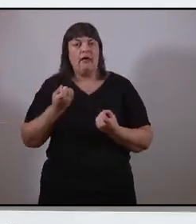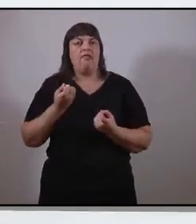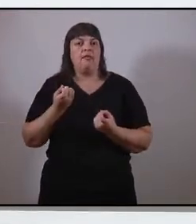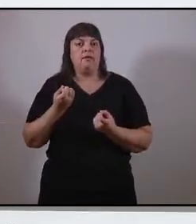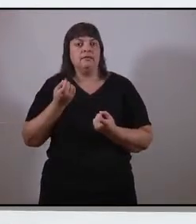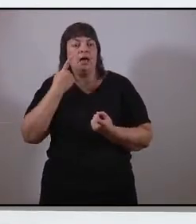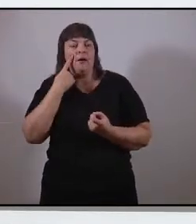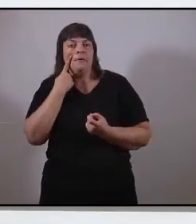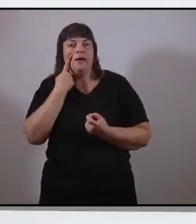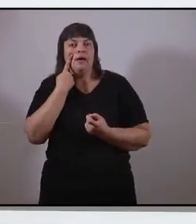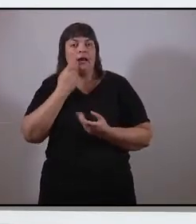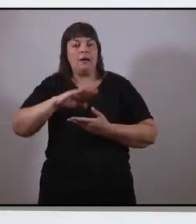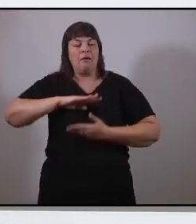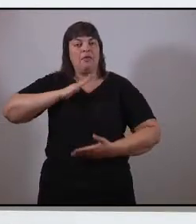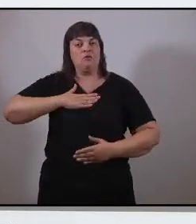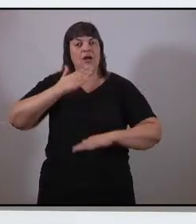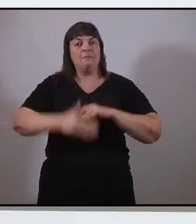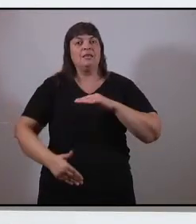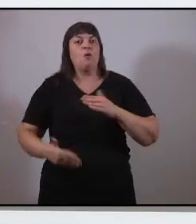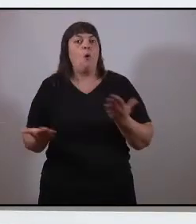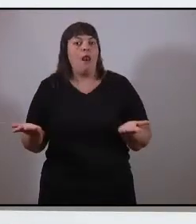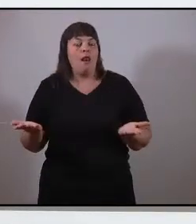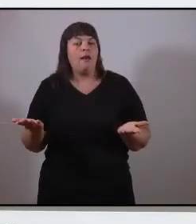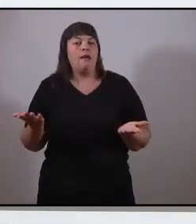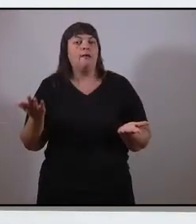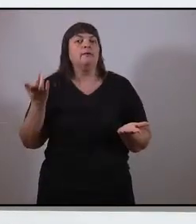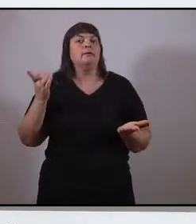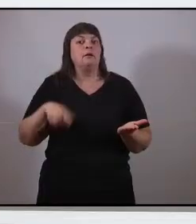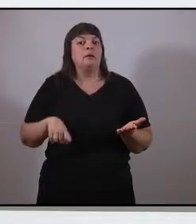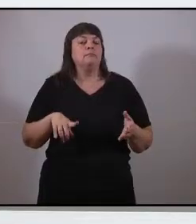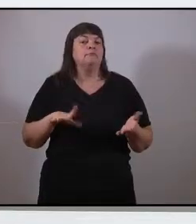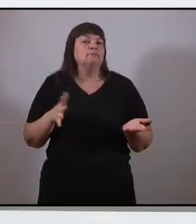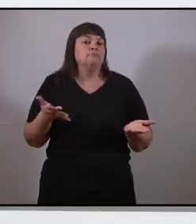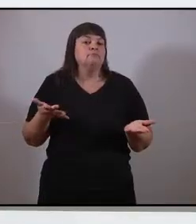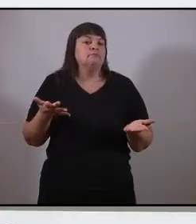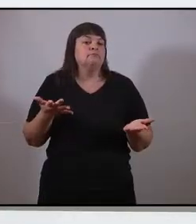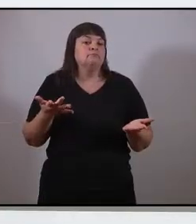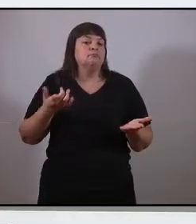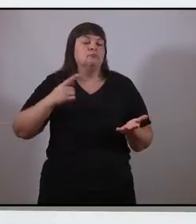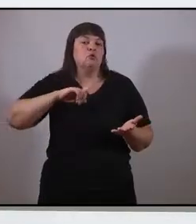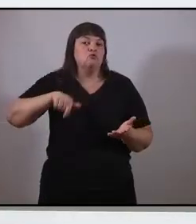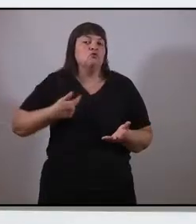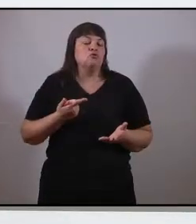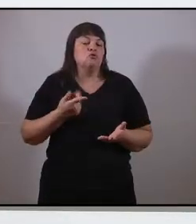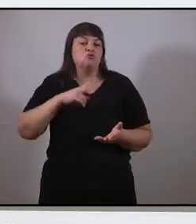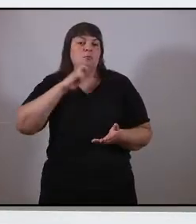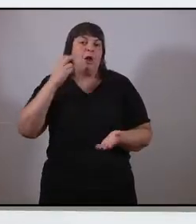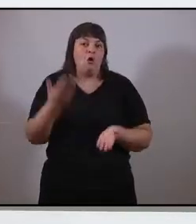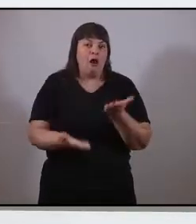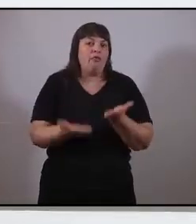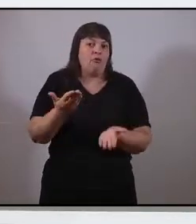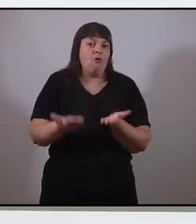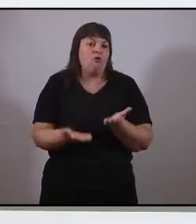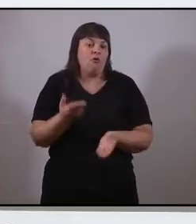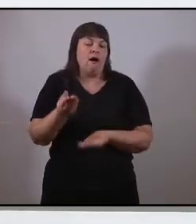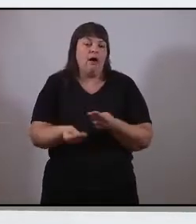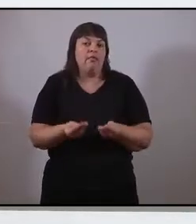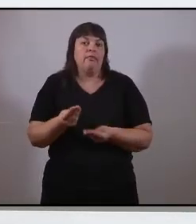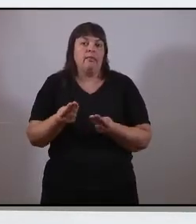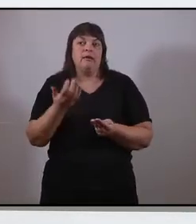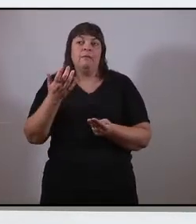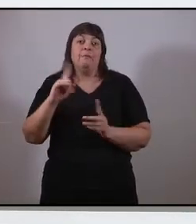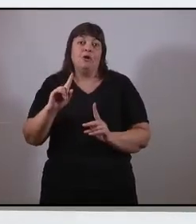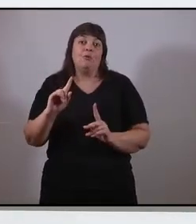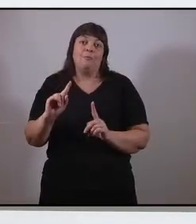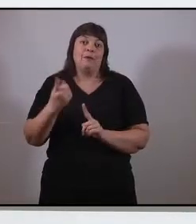los límites de nuestra capacidad, y en consonancia con todo ello pues realizaremos esa valoración en cuanto tengamos esa